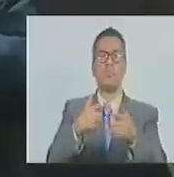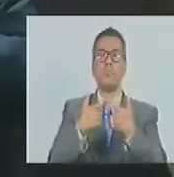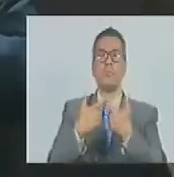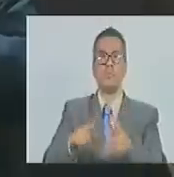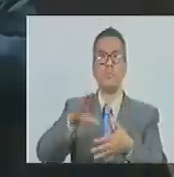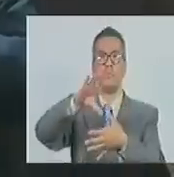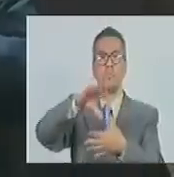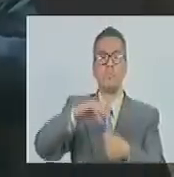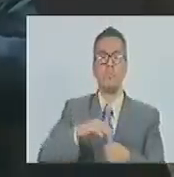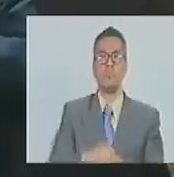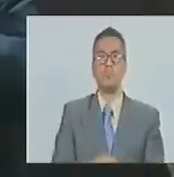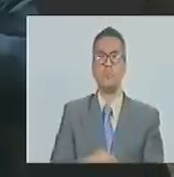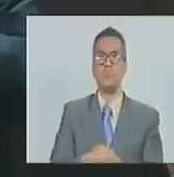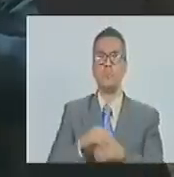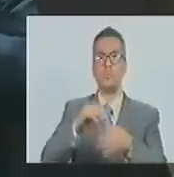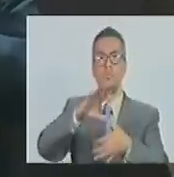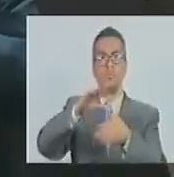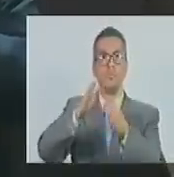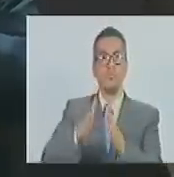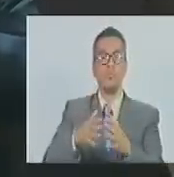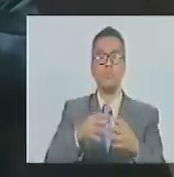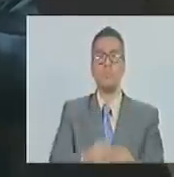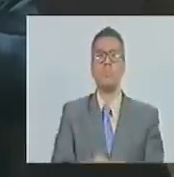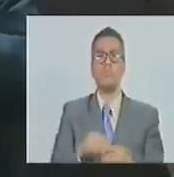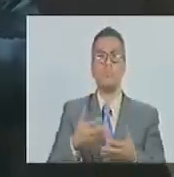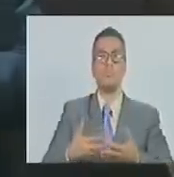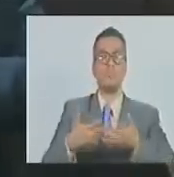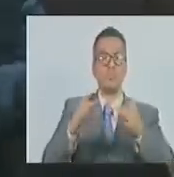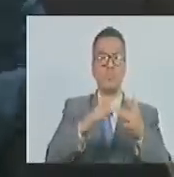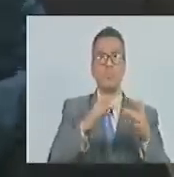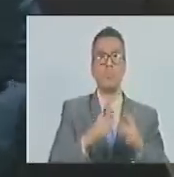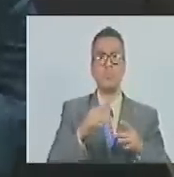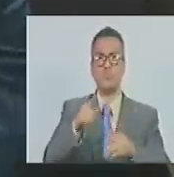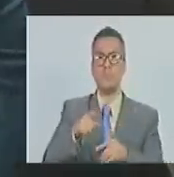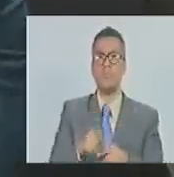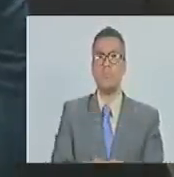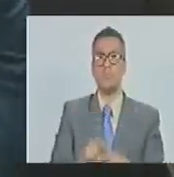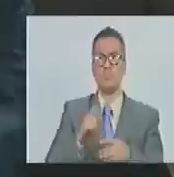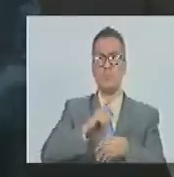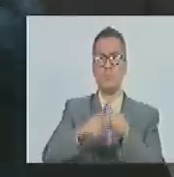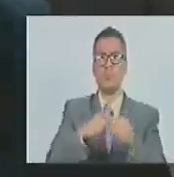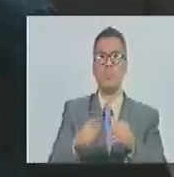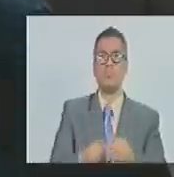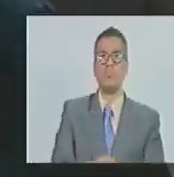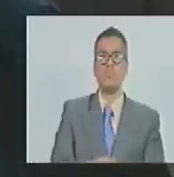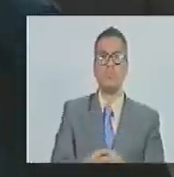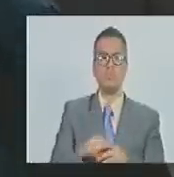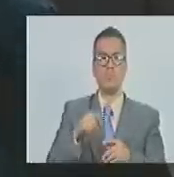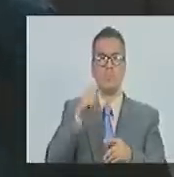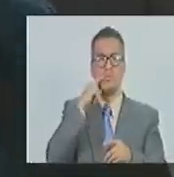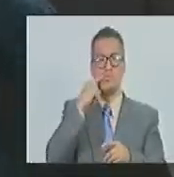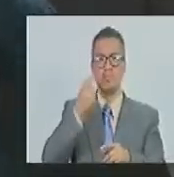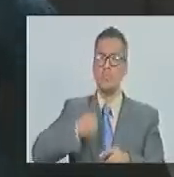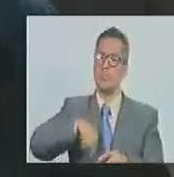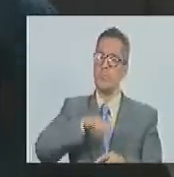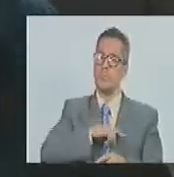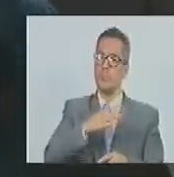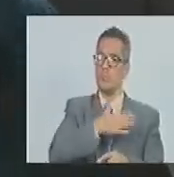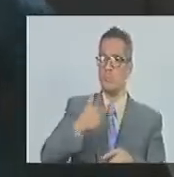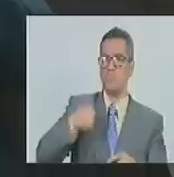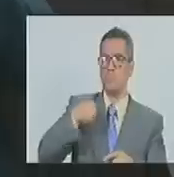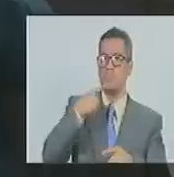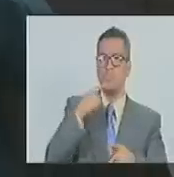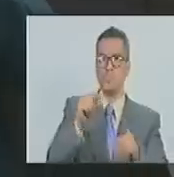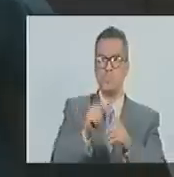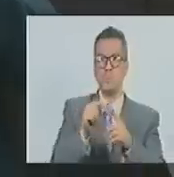América. Americanos, contad con la vida aún cuando seas culpable. ¿Qué pretendía nuestro Libertador con ese